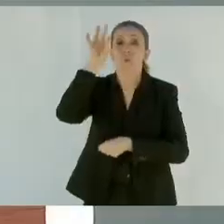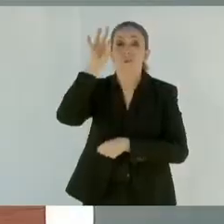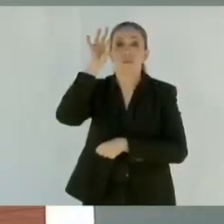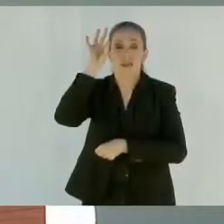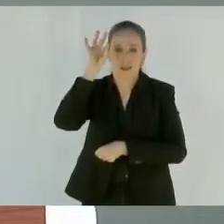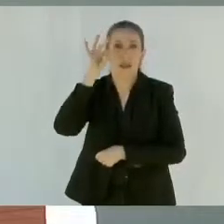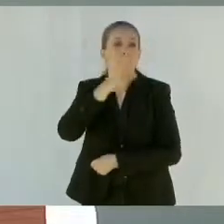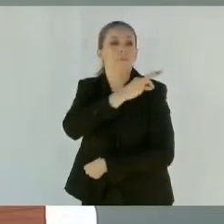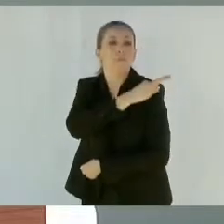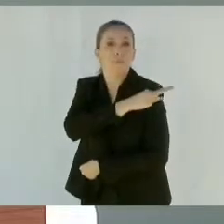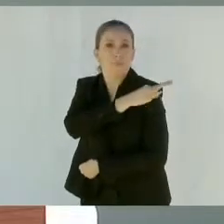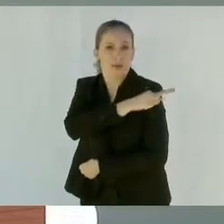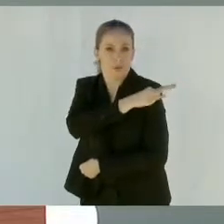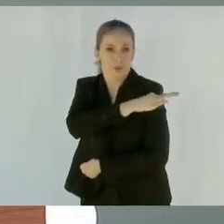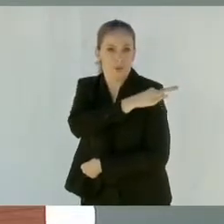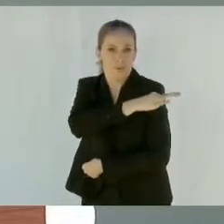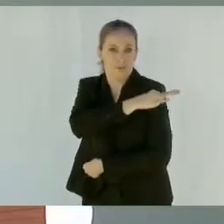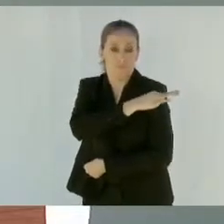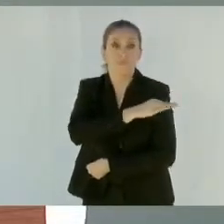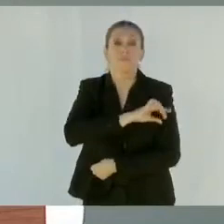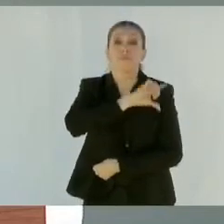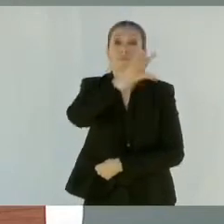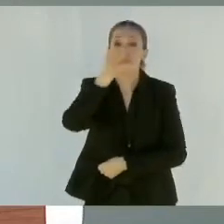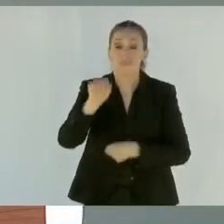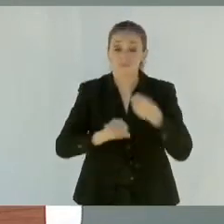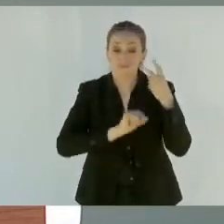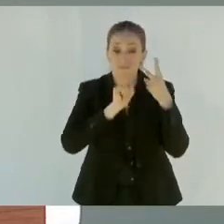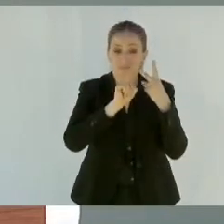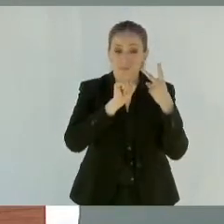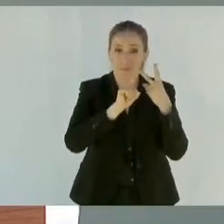Segundo, que sean vacunas de calidad,